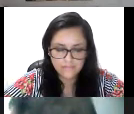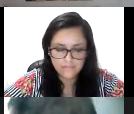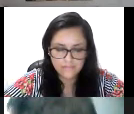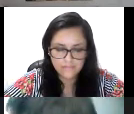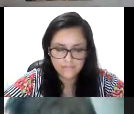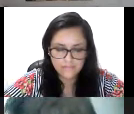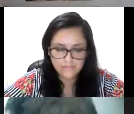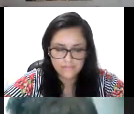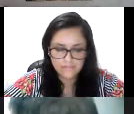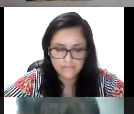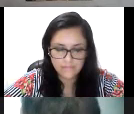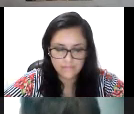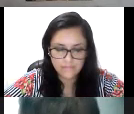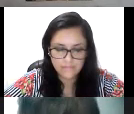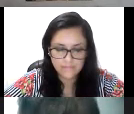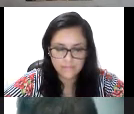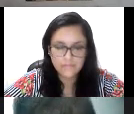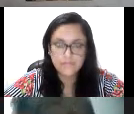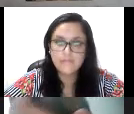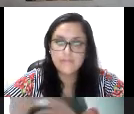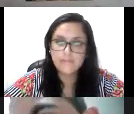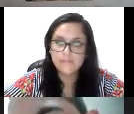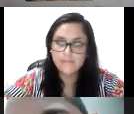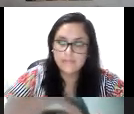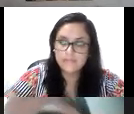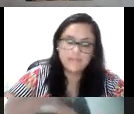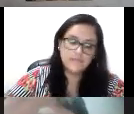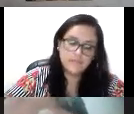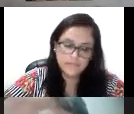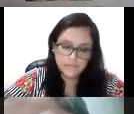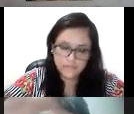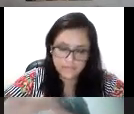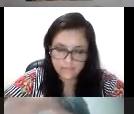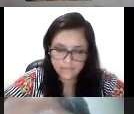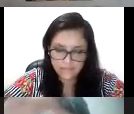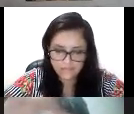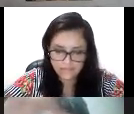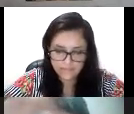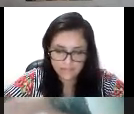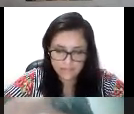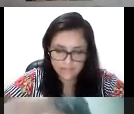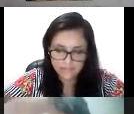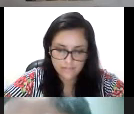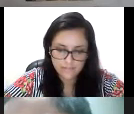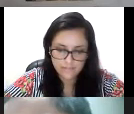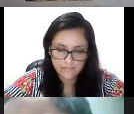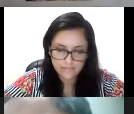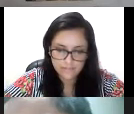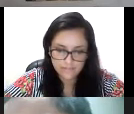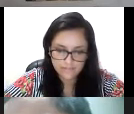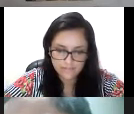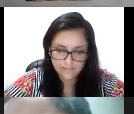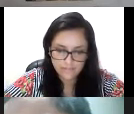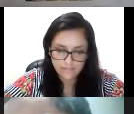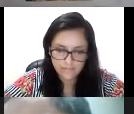brazos para ayudar al paciente a oxigenar mejor los músculos, alinear mejor su posicionamiento, evitar que vaya a producirse un